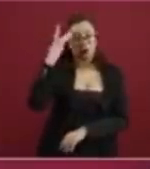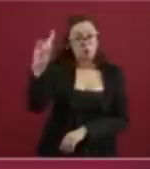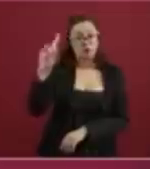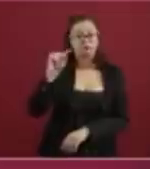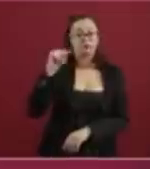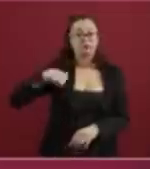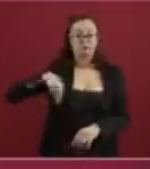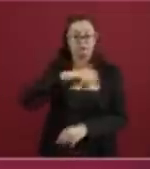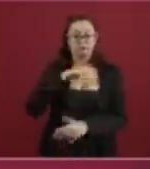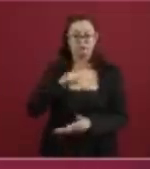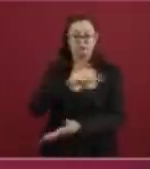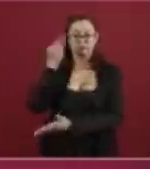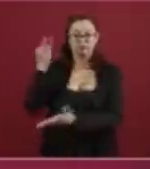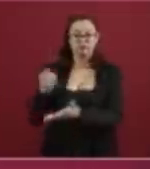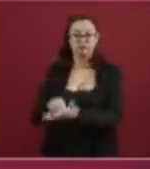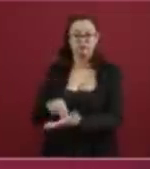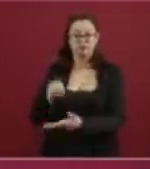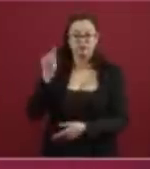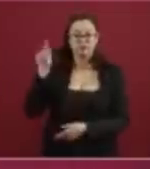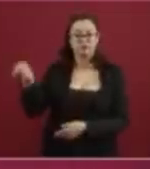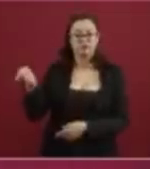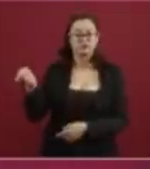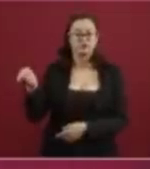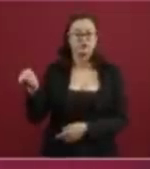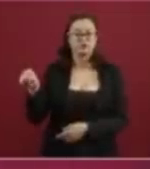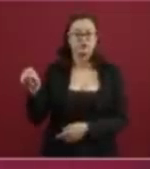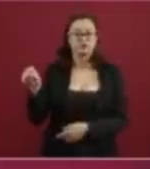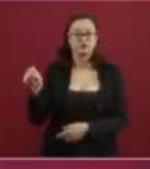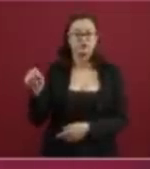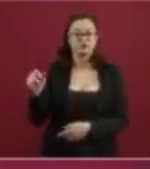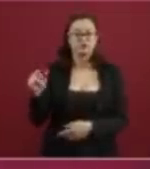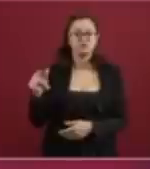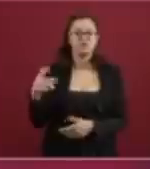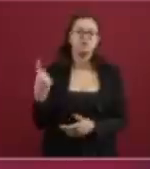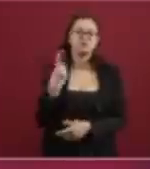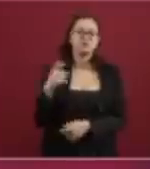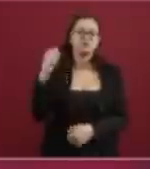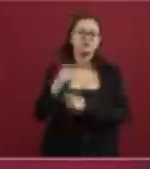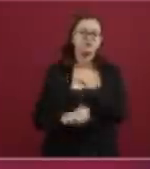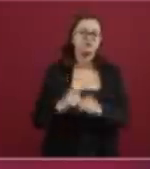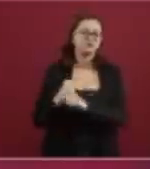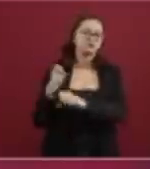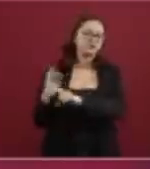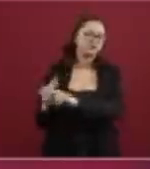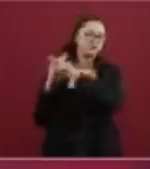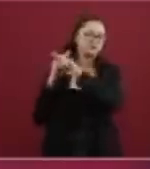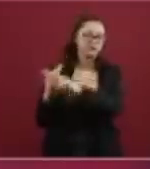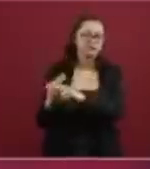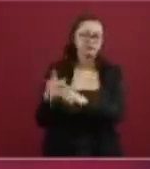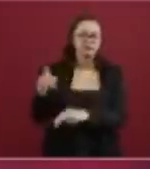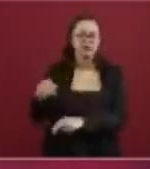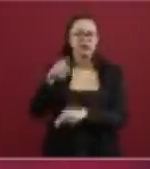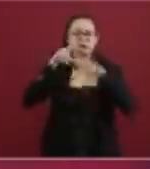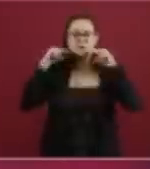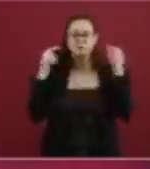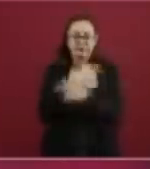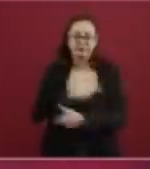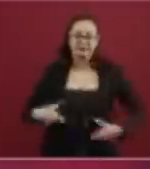acto, porque es el centenario del asesinato de Emiliano